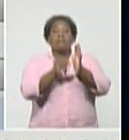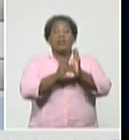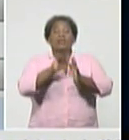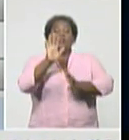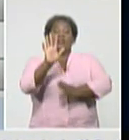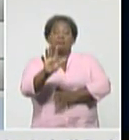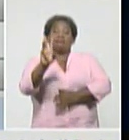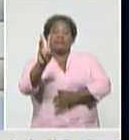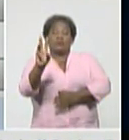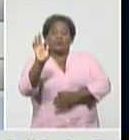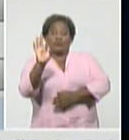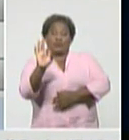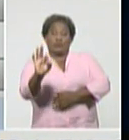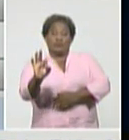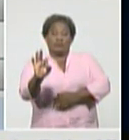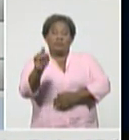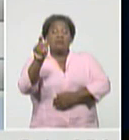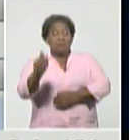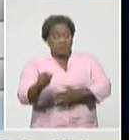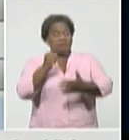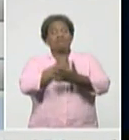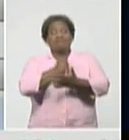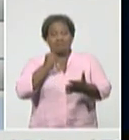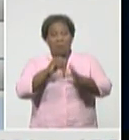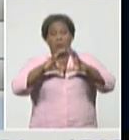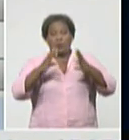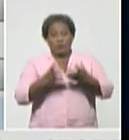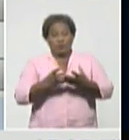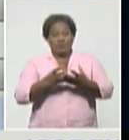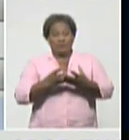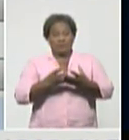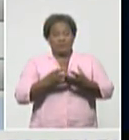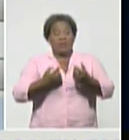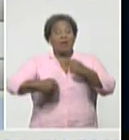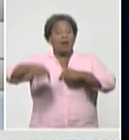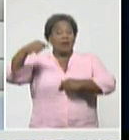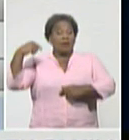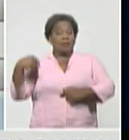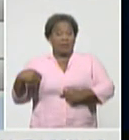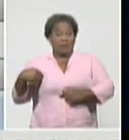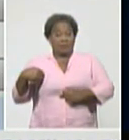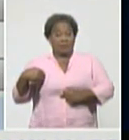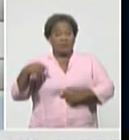15.201.538 casos confirmados. Ayer la cifra de casos confirmados ascendió a